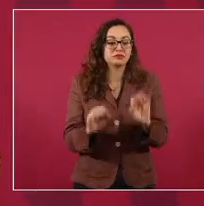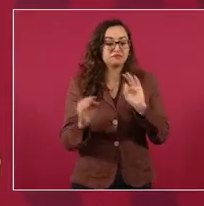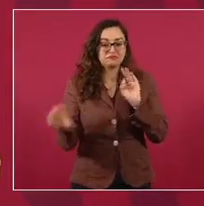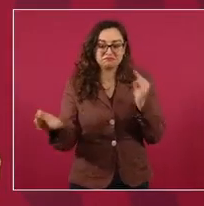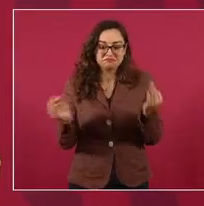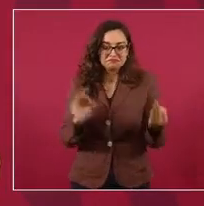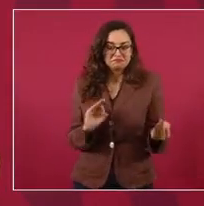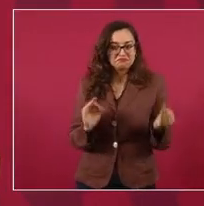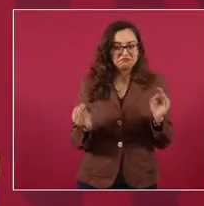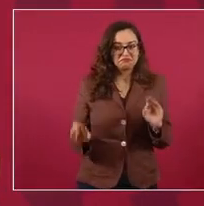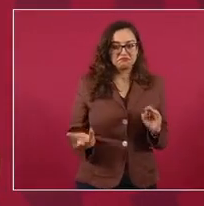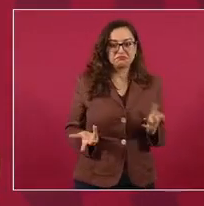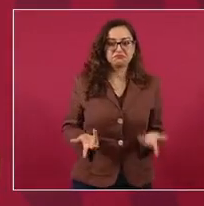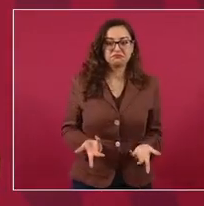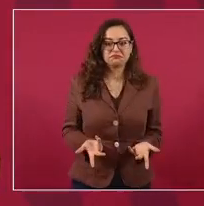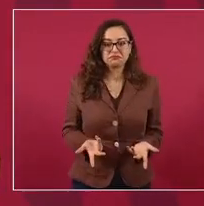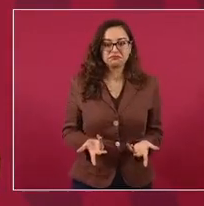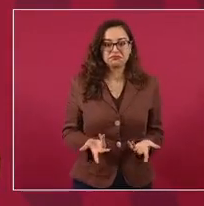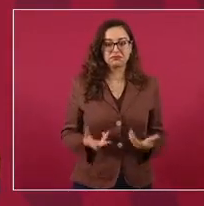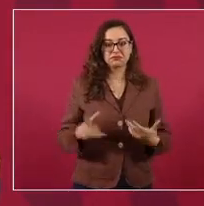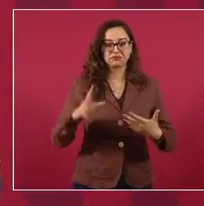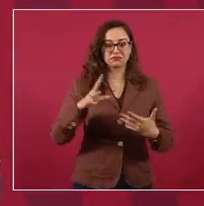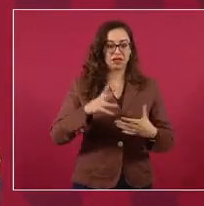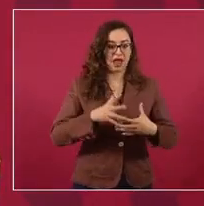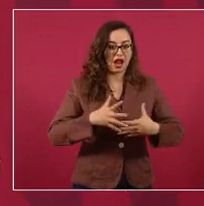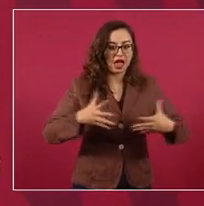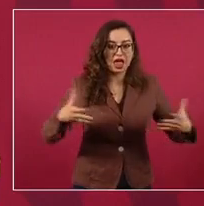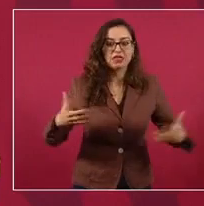luego el tamaño del mercado,